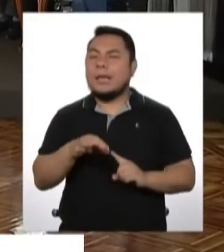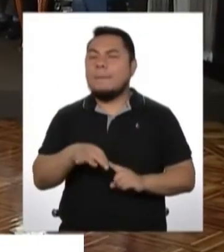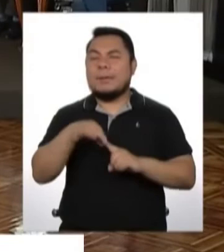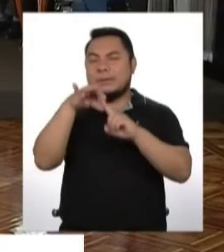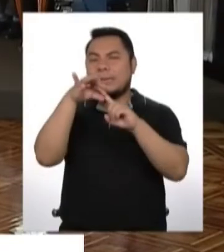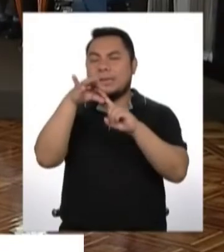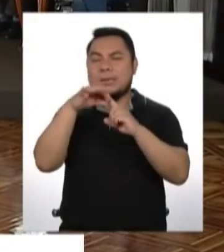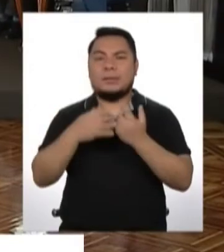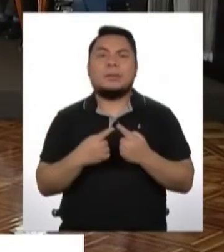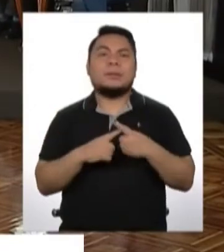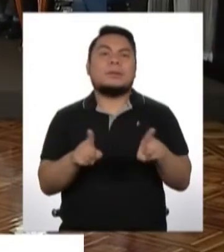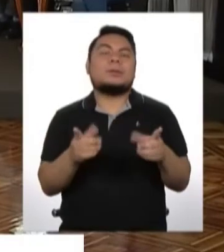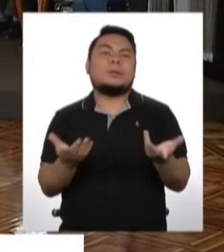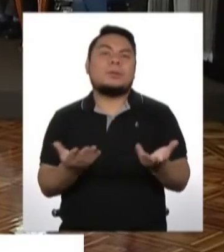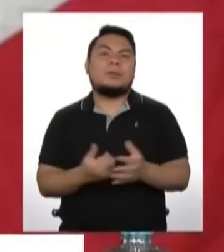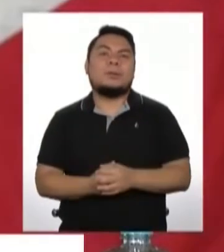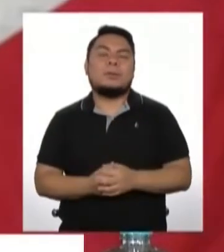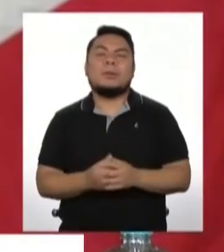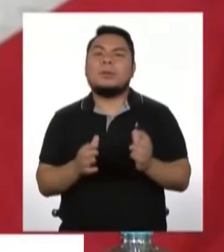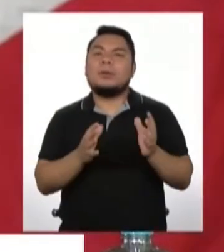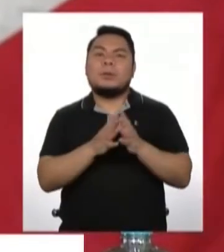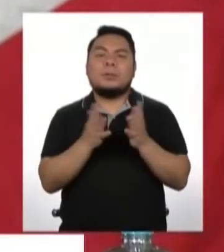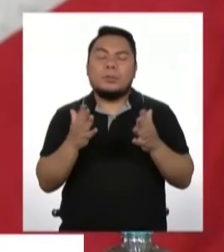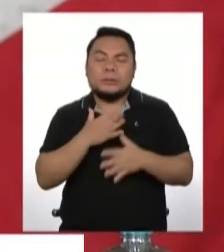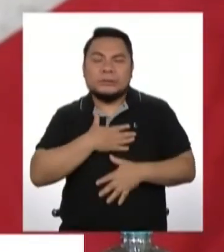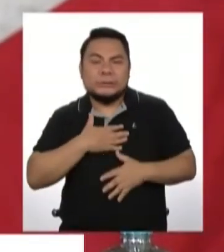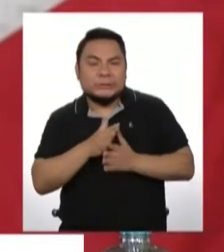especial, sino es bastante